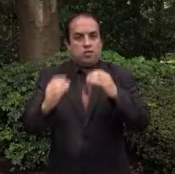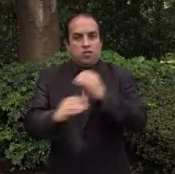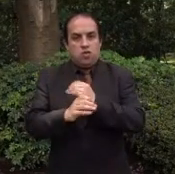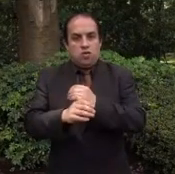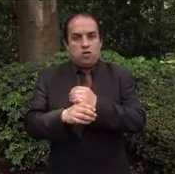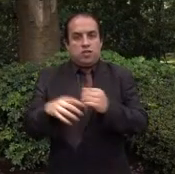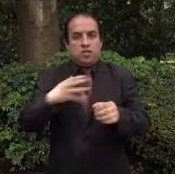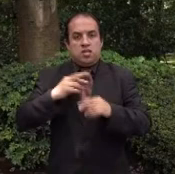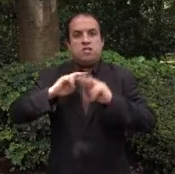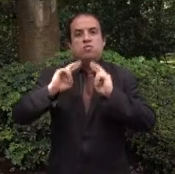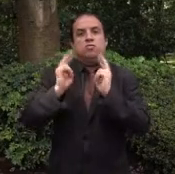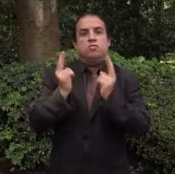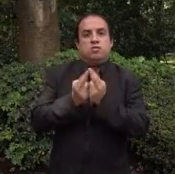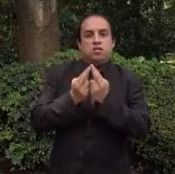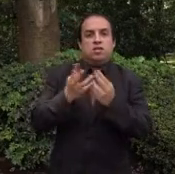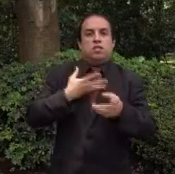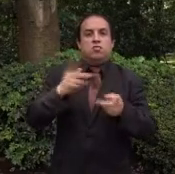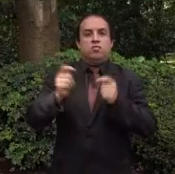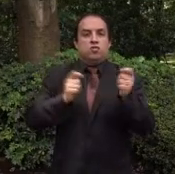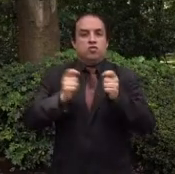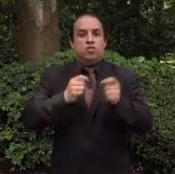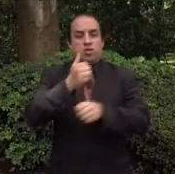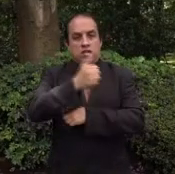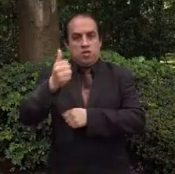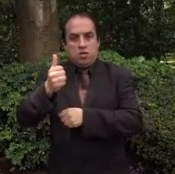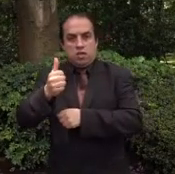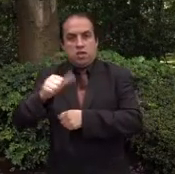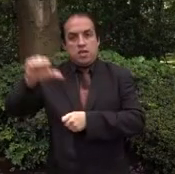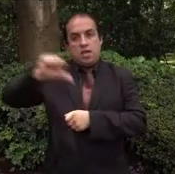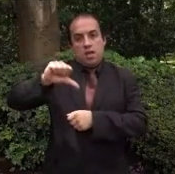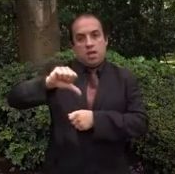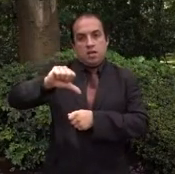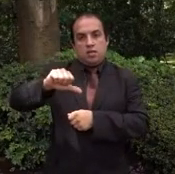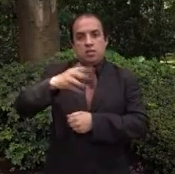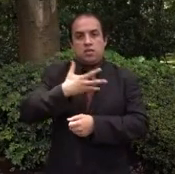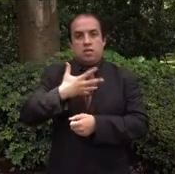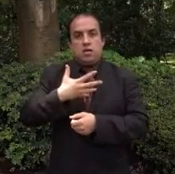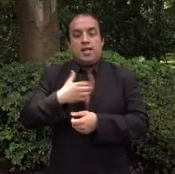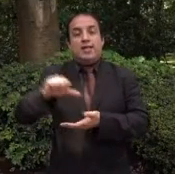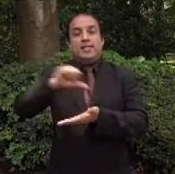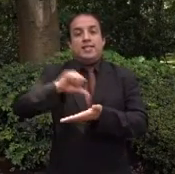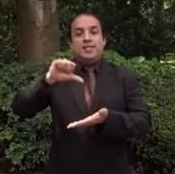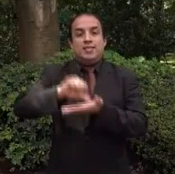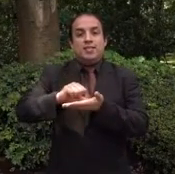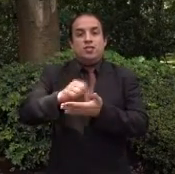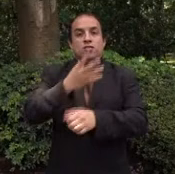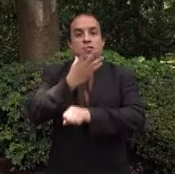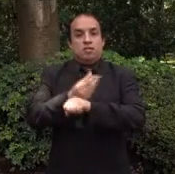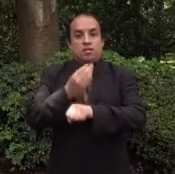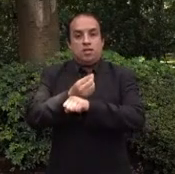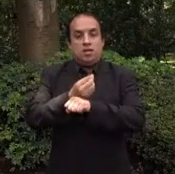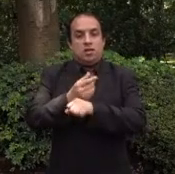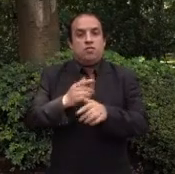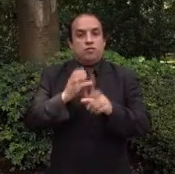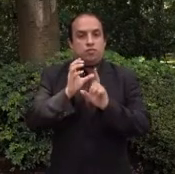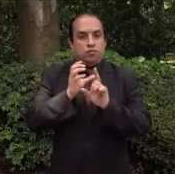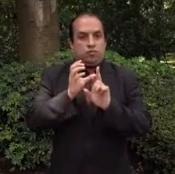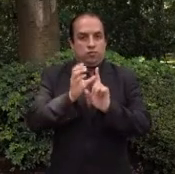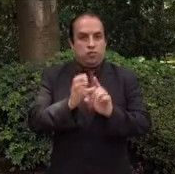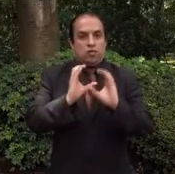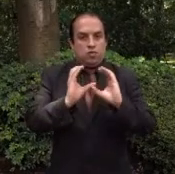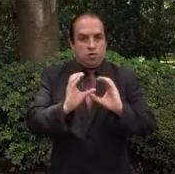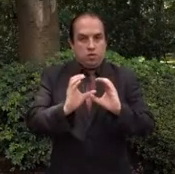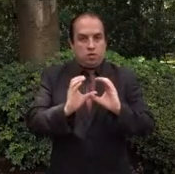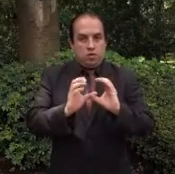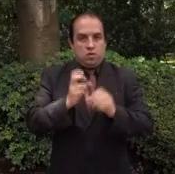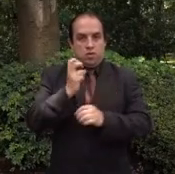las piezas y sobre todo instaurar en este espacio el centro de restauración y conservación. Es muy